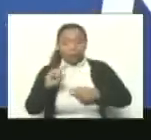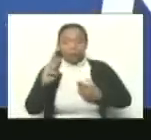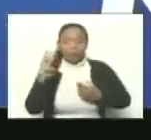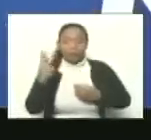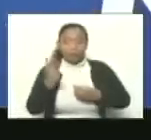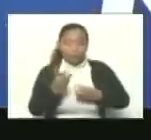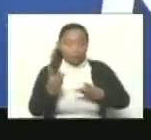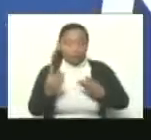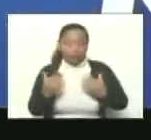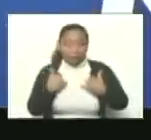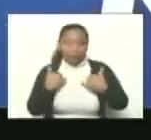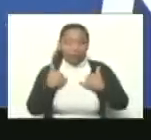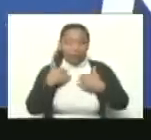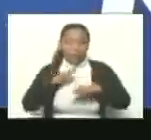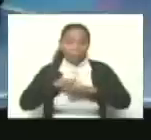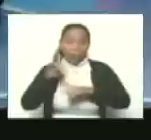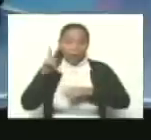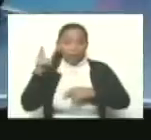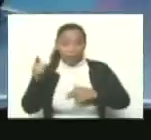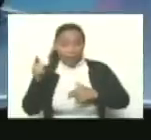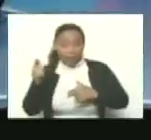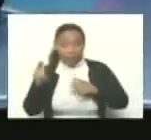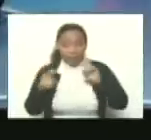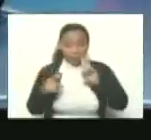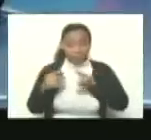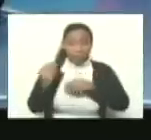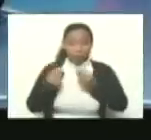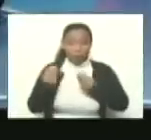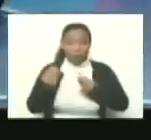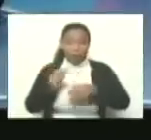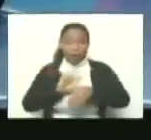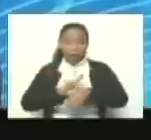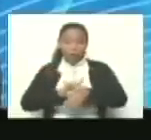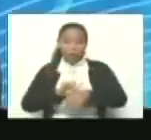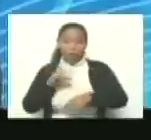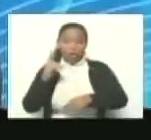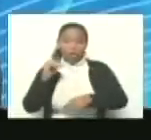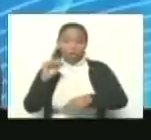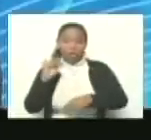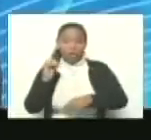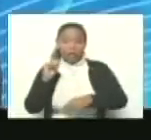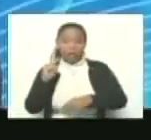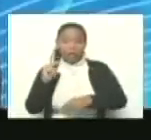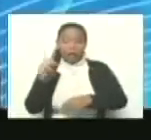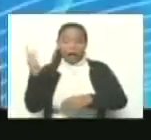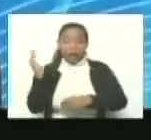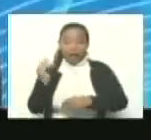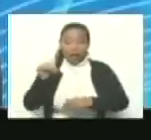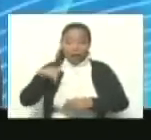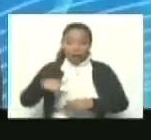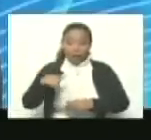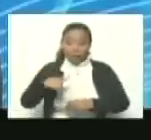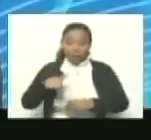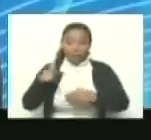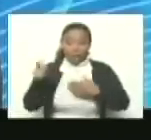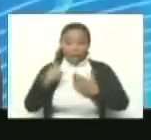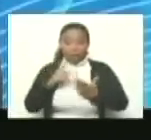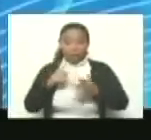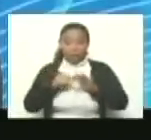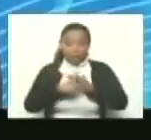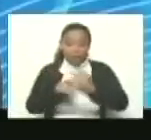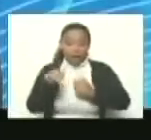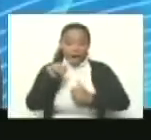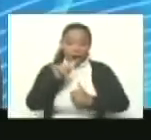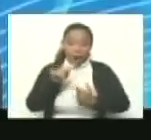donde... Que lo perturba todo, lo que estábamos viendo hemos visto con el doctor Dirr, que estuvo aquí, un científico. Cómo perturba, bueno, el acceso al agua,